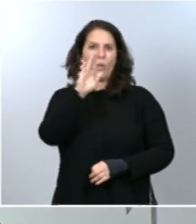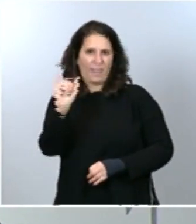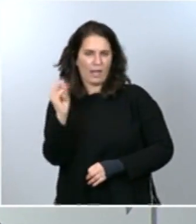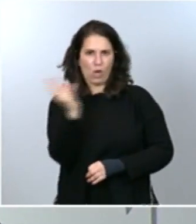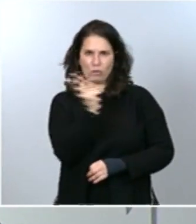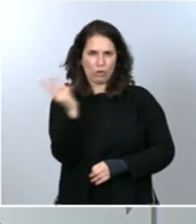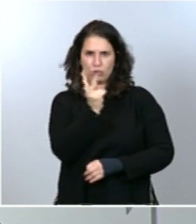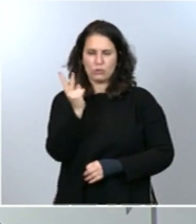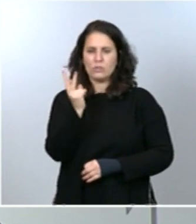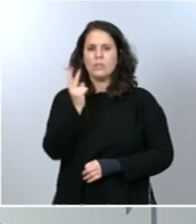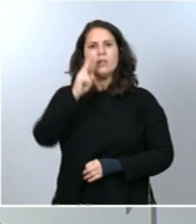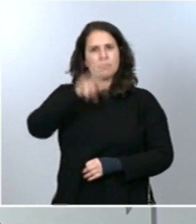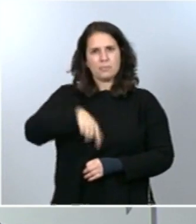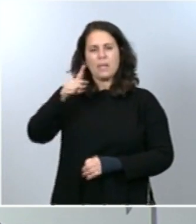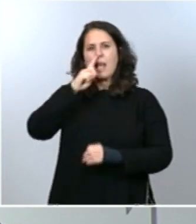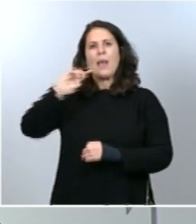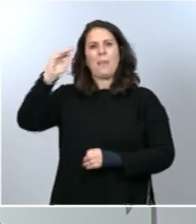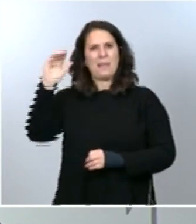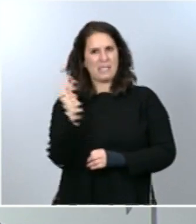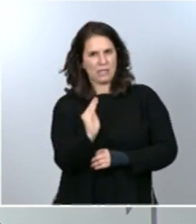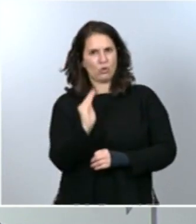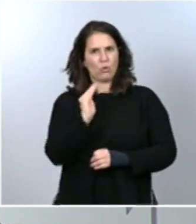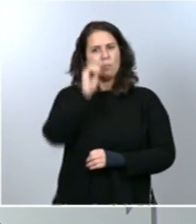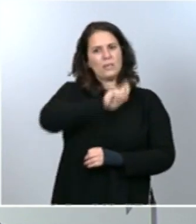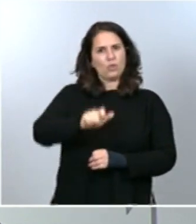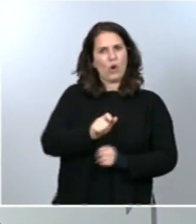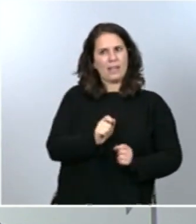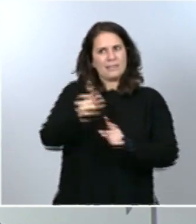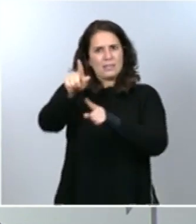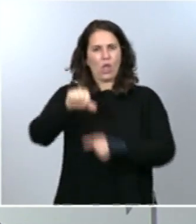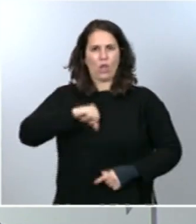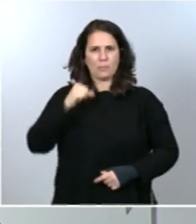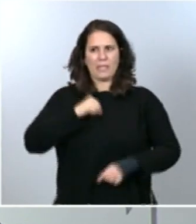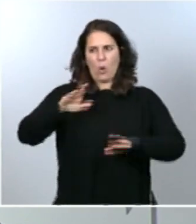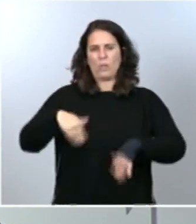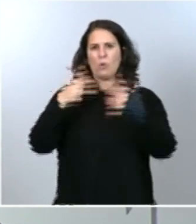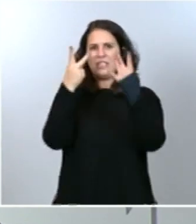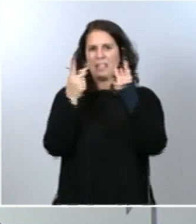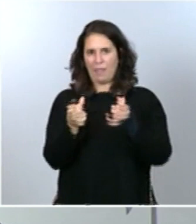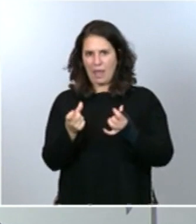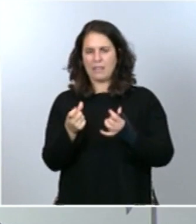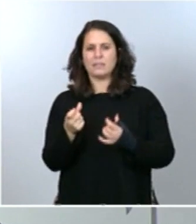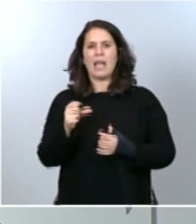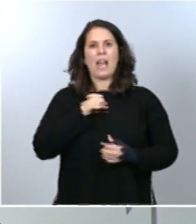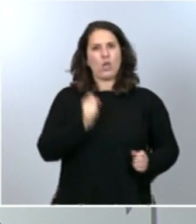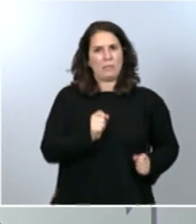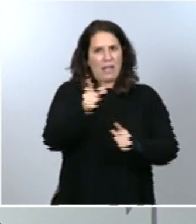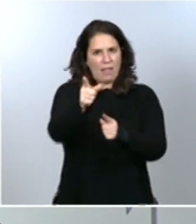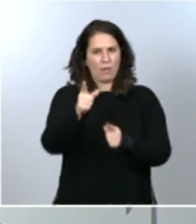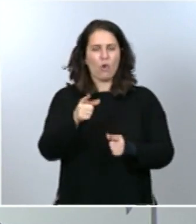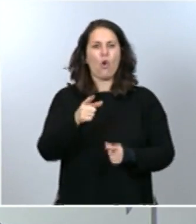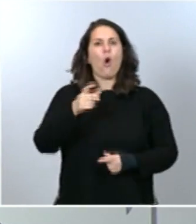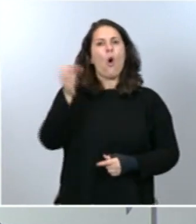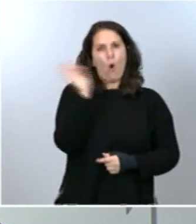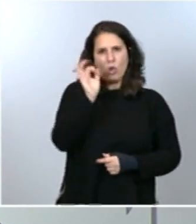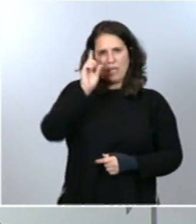un descenso en el ingreso del paciente en los últimos 7 días tanto en hospitalización convencional como en uci